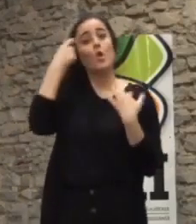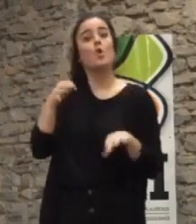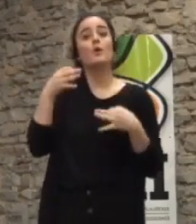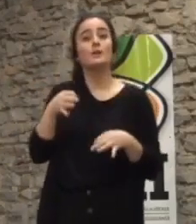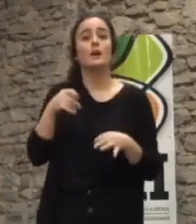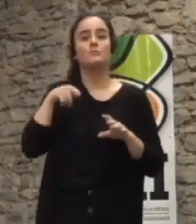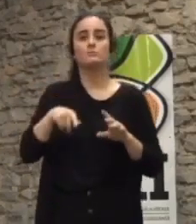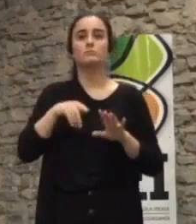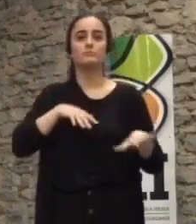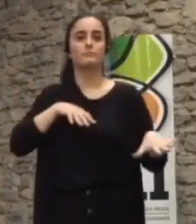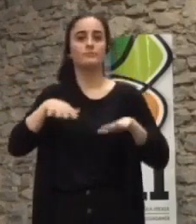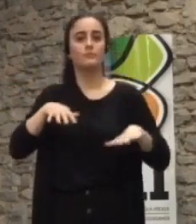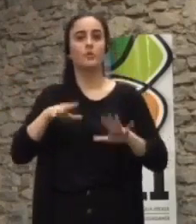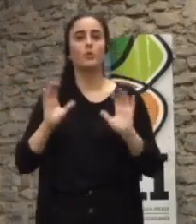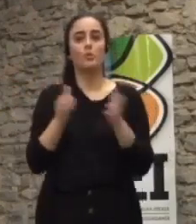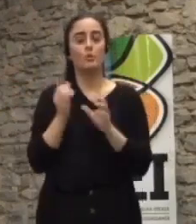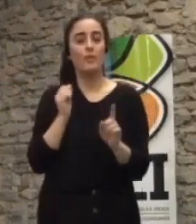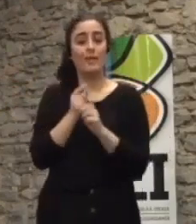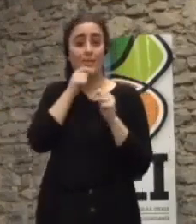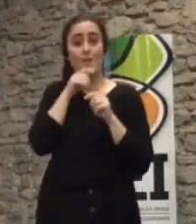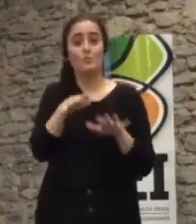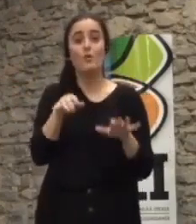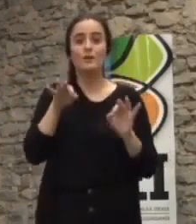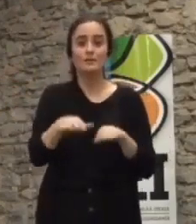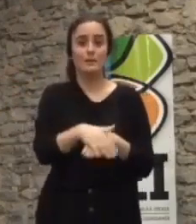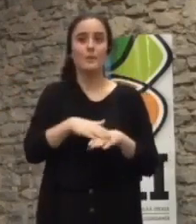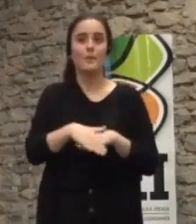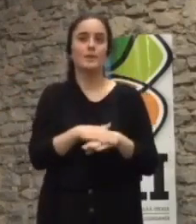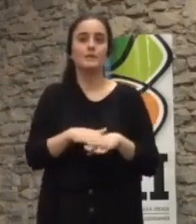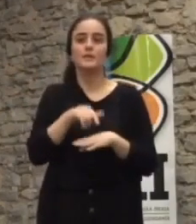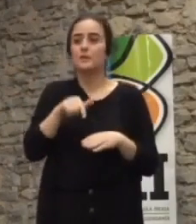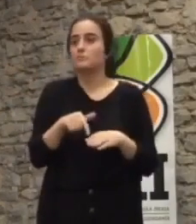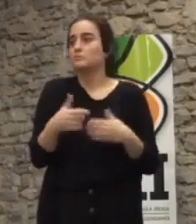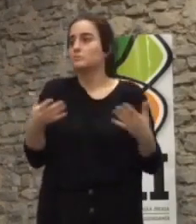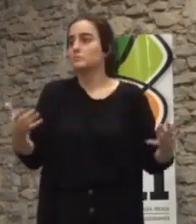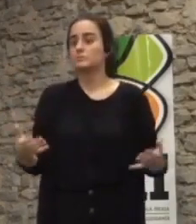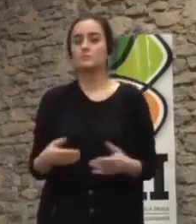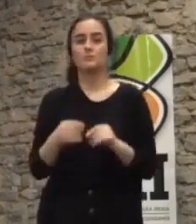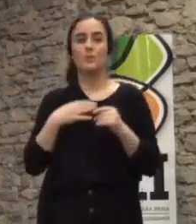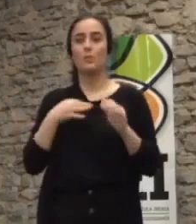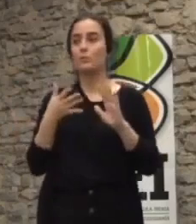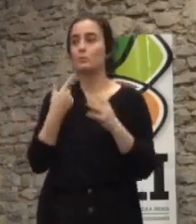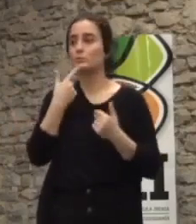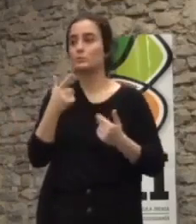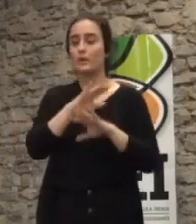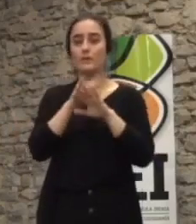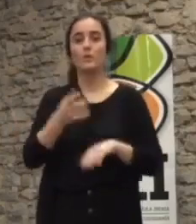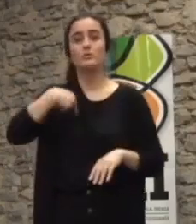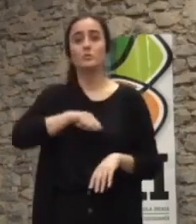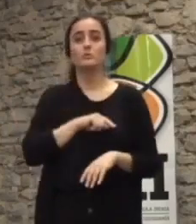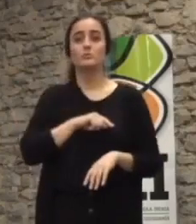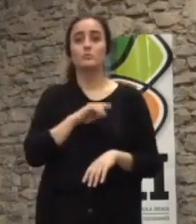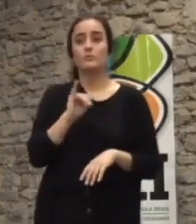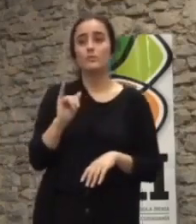actúa desde los grupos de antirrumor y, básicamente, se podría definir que realizamos cuatro, o que